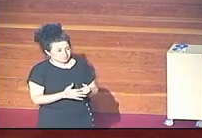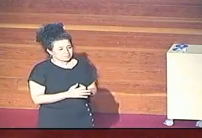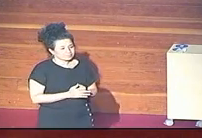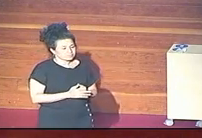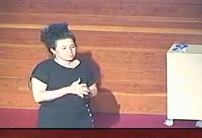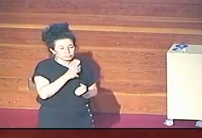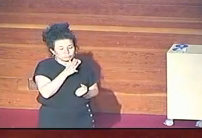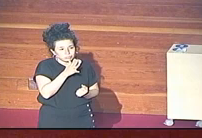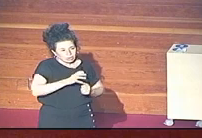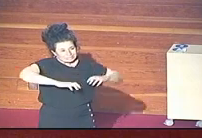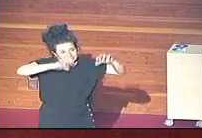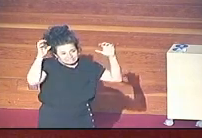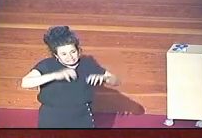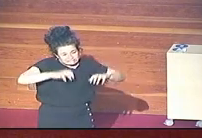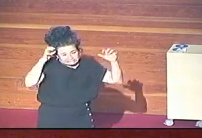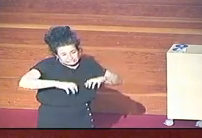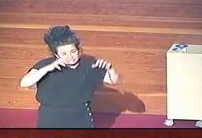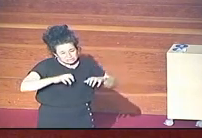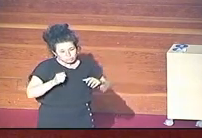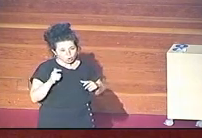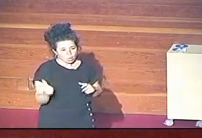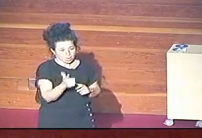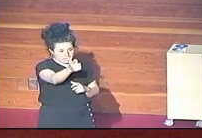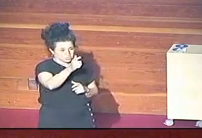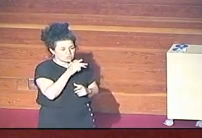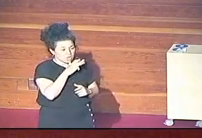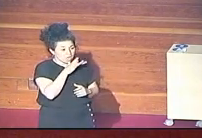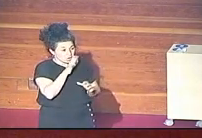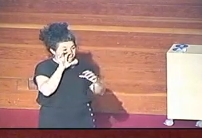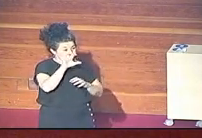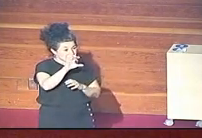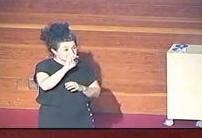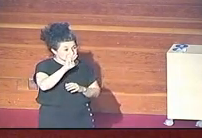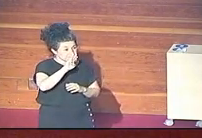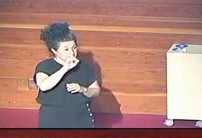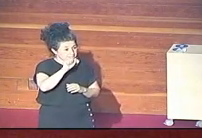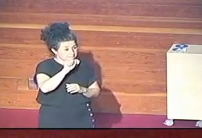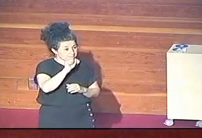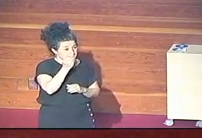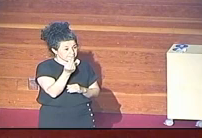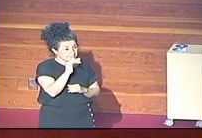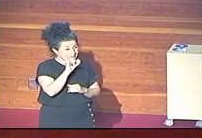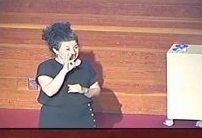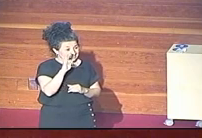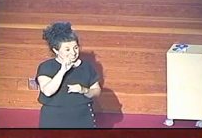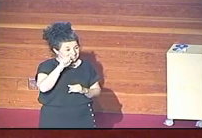nos queda un poco lejos ahora por ejemplo en pakistán las inundaciones que están sufriendo pues